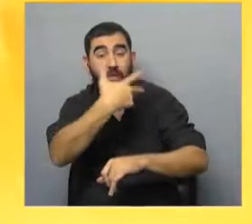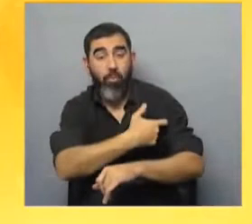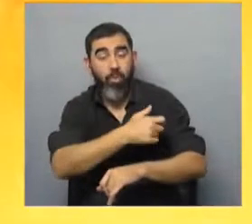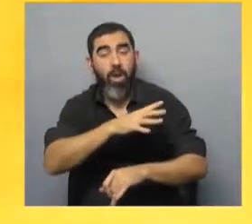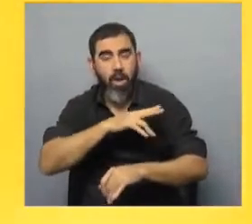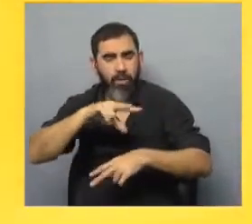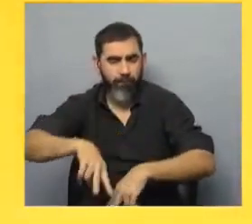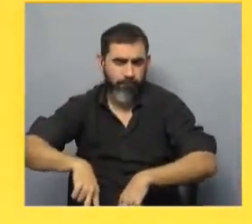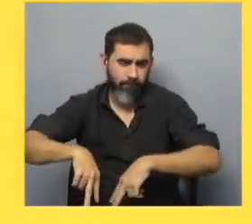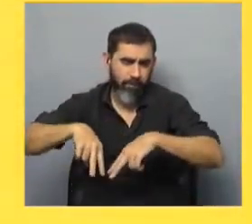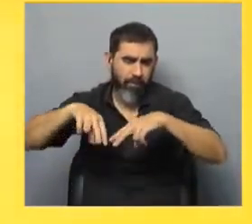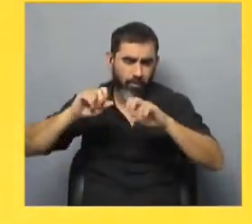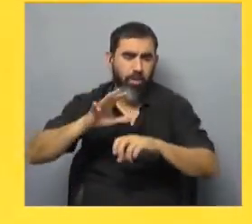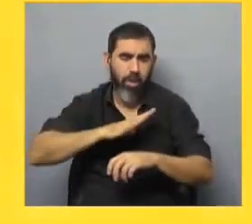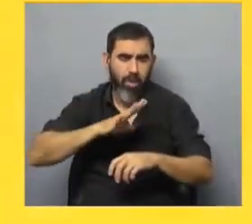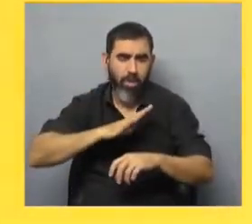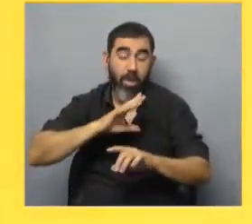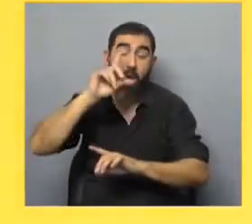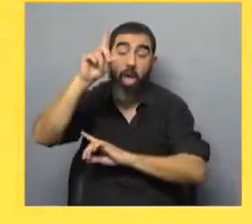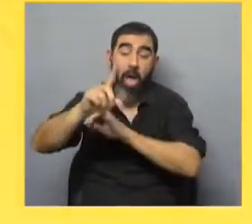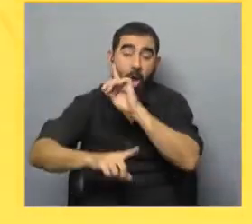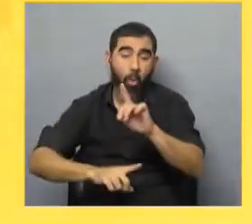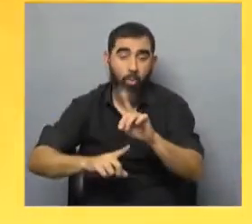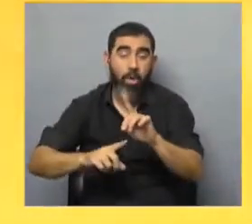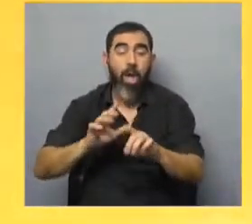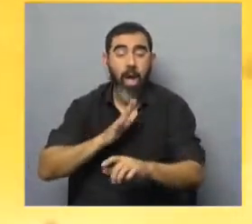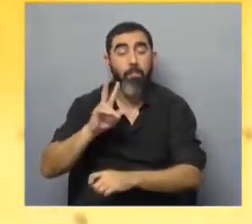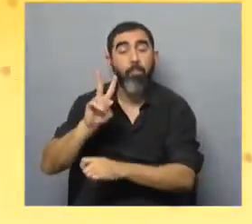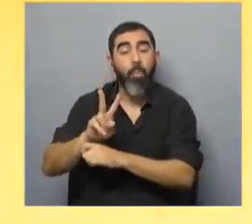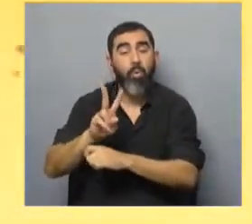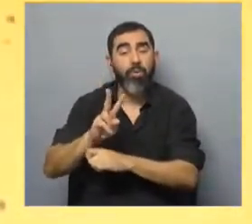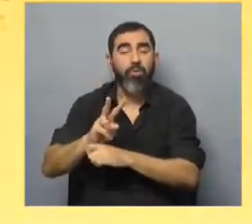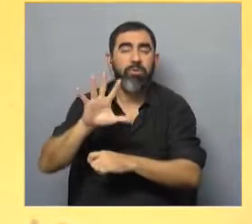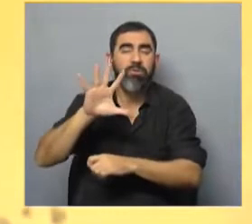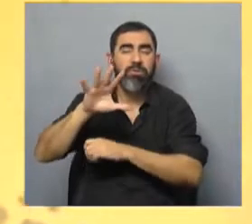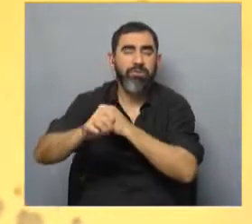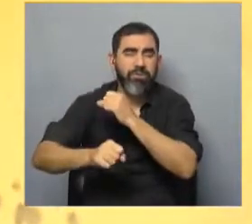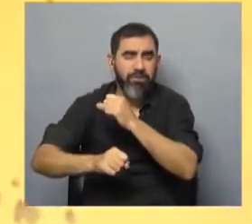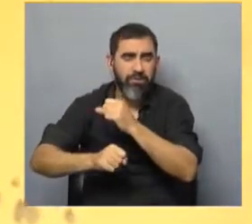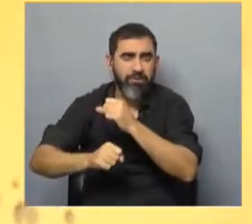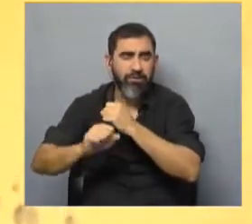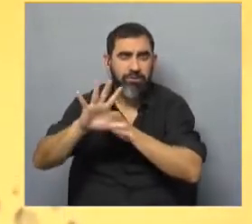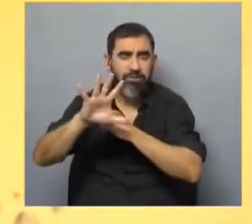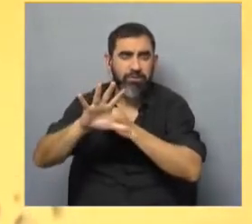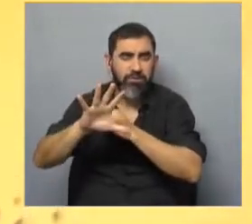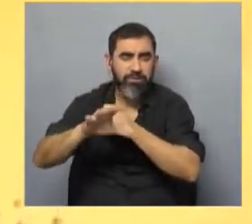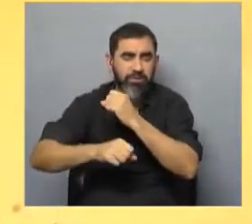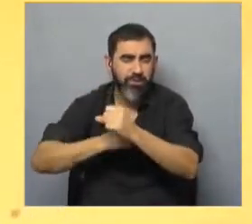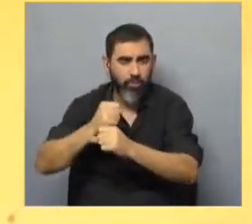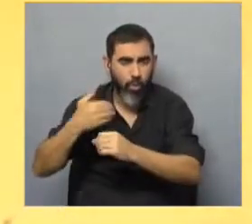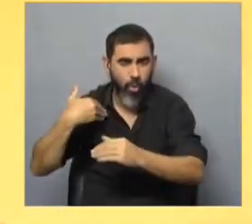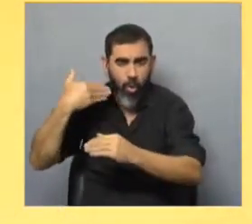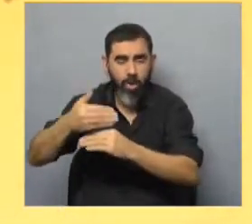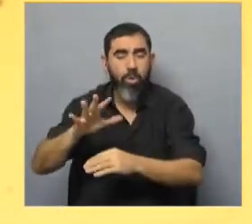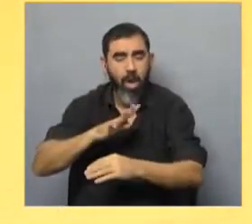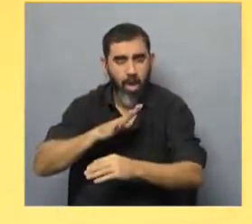hay muchos trabajos, algunos que muestran cierta protección después de 5 o que la población vacunada tiene